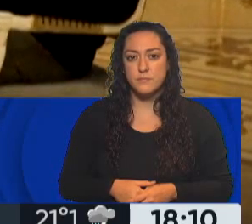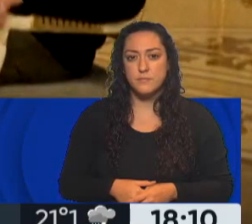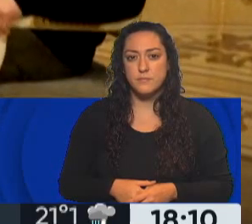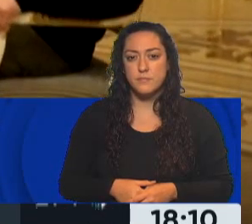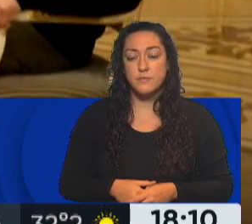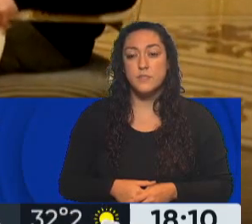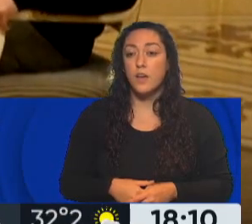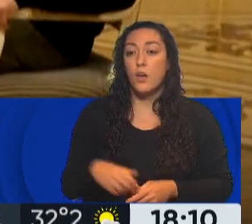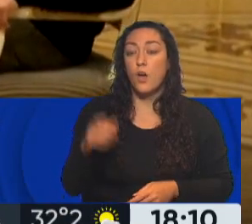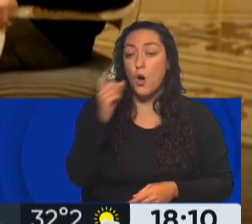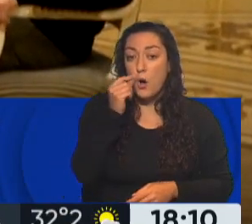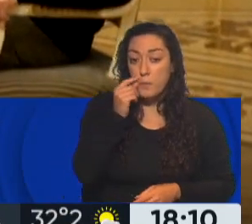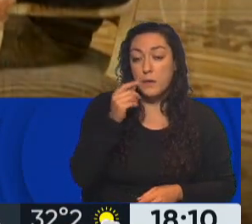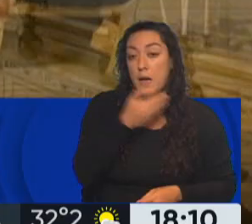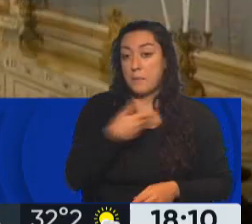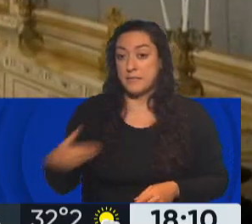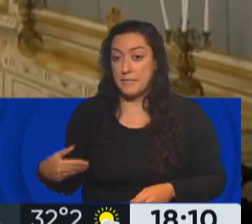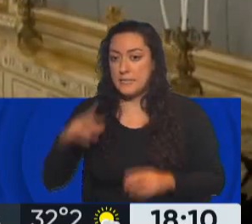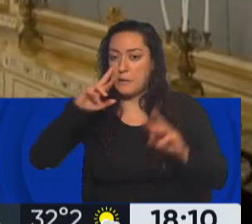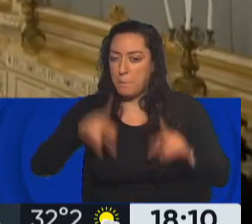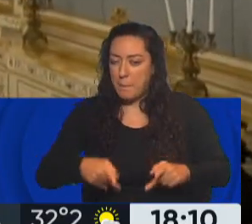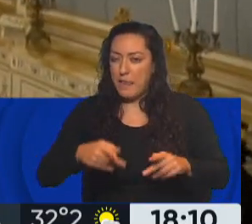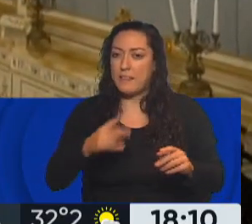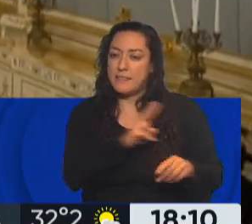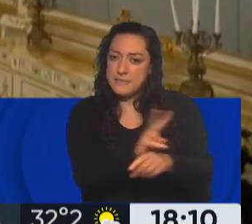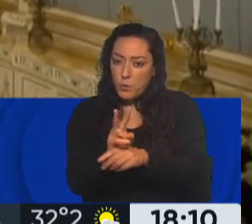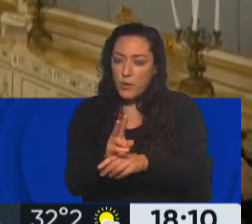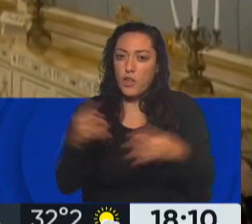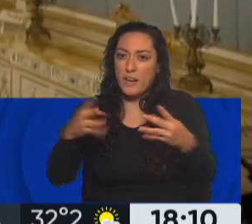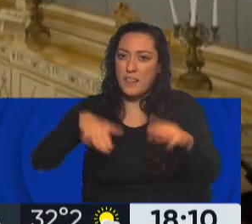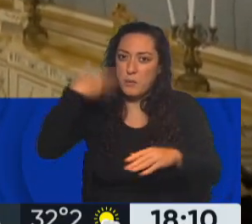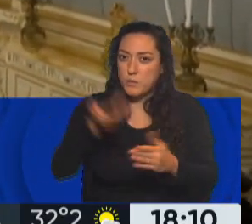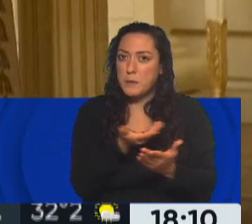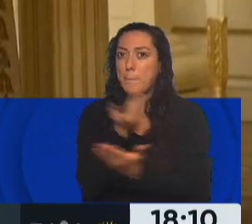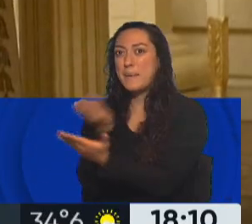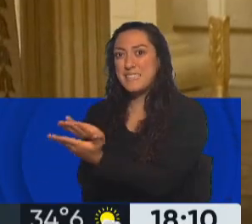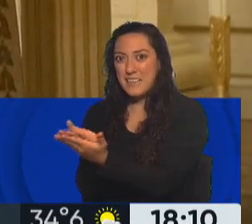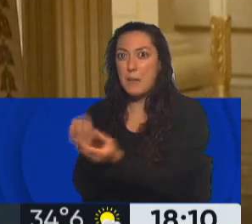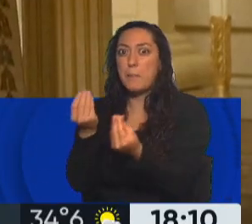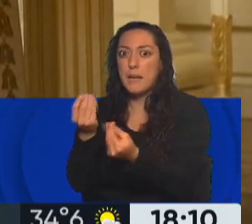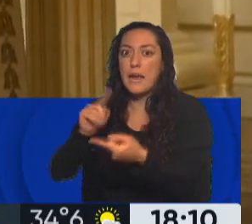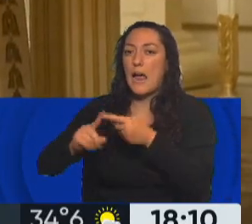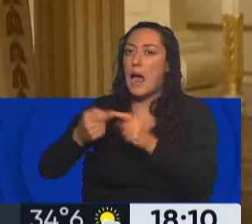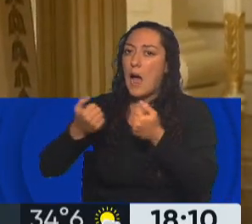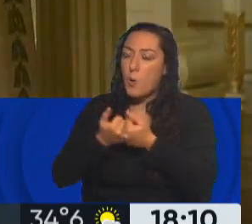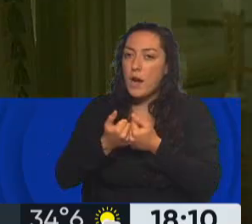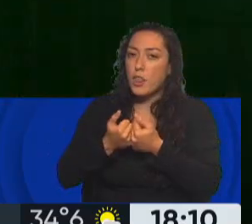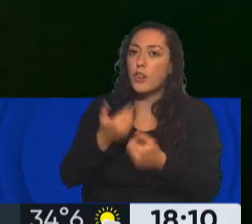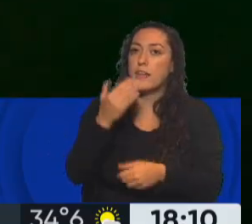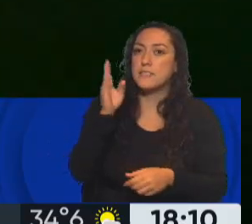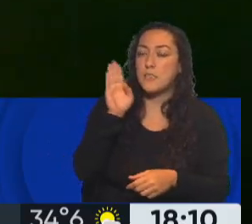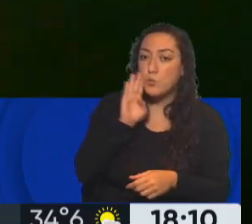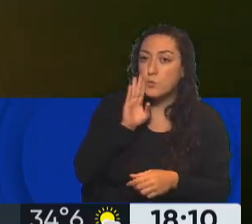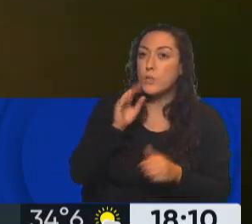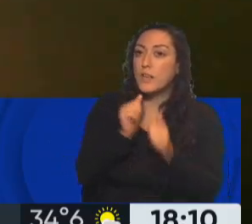Bessent le presentó a Zelensky un plan de escudo de seguridad de posguerra, pero a cambio de un acuerdo para que empresas estadounidenses puedan